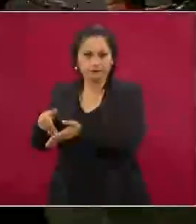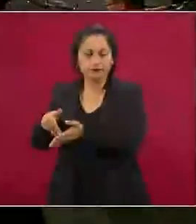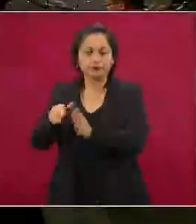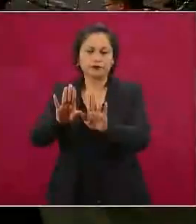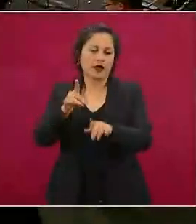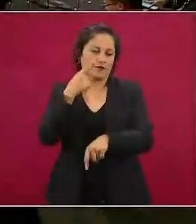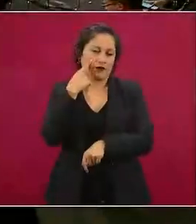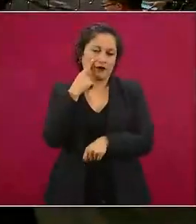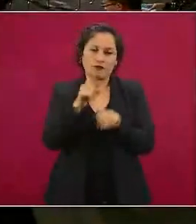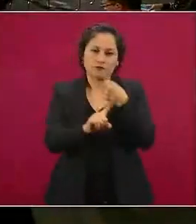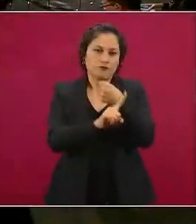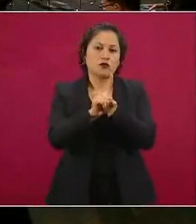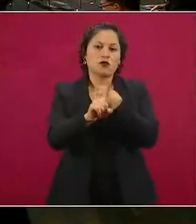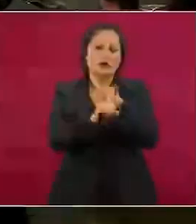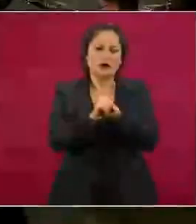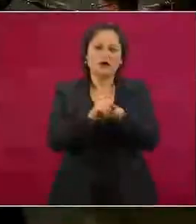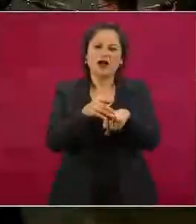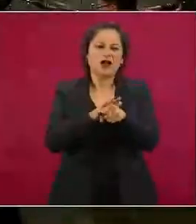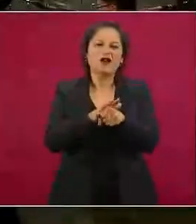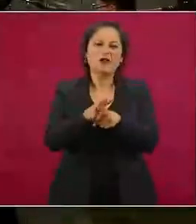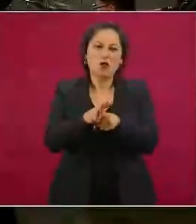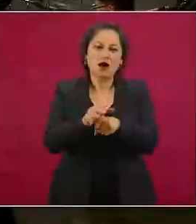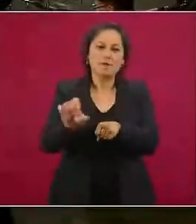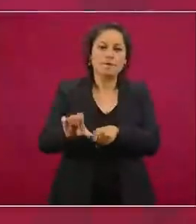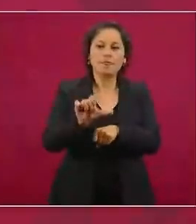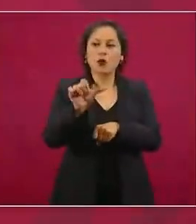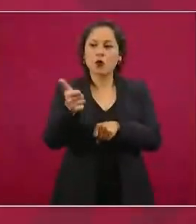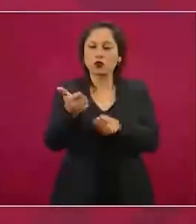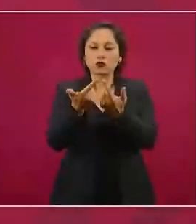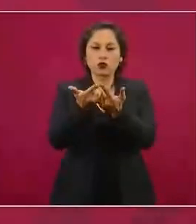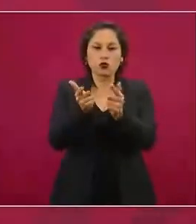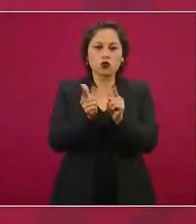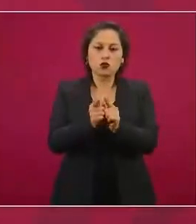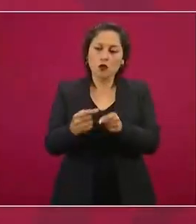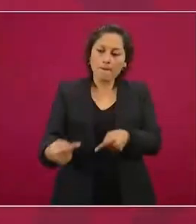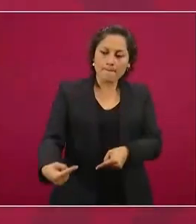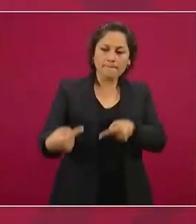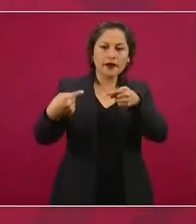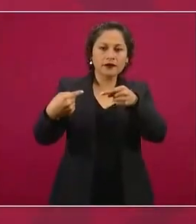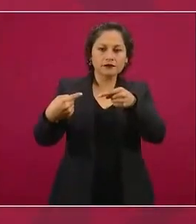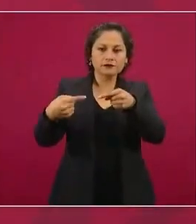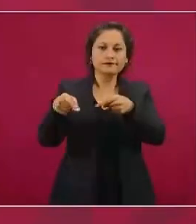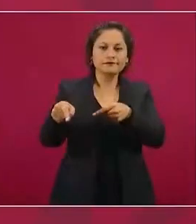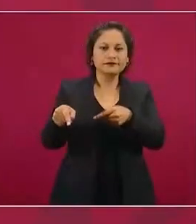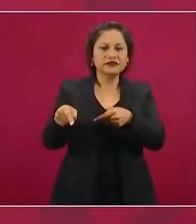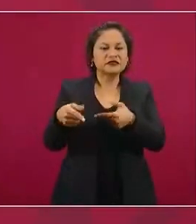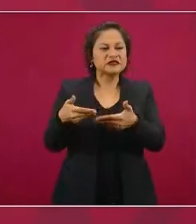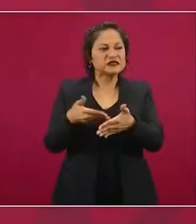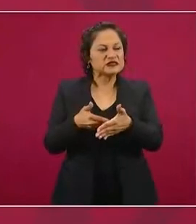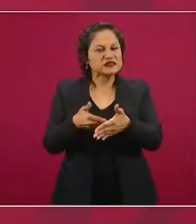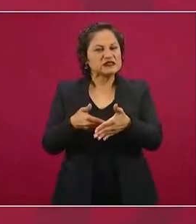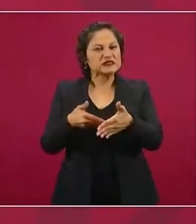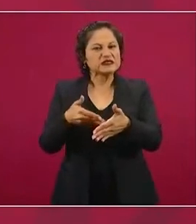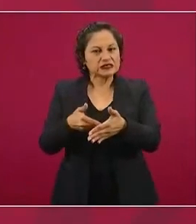las resistencias, la oposición, tiene que ver con el combate a la